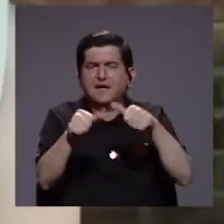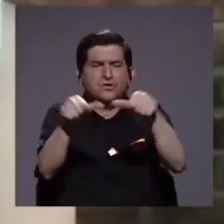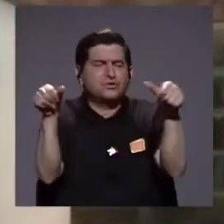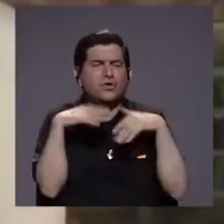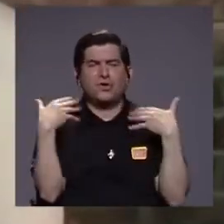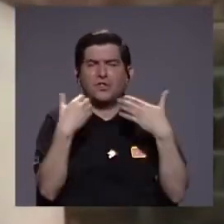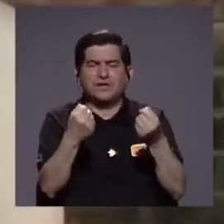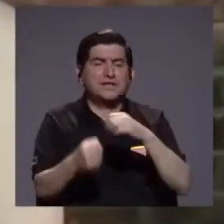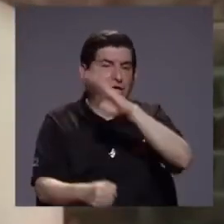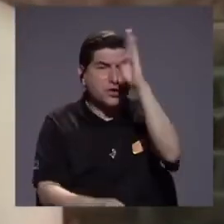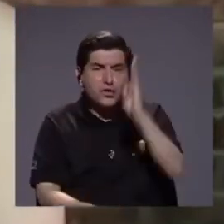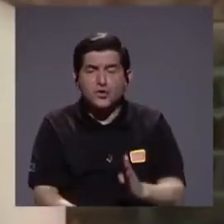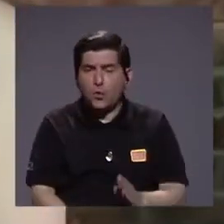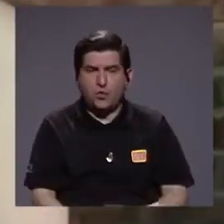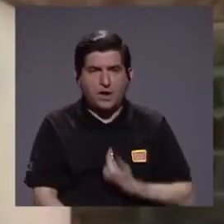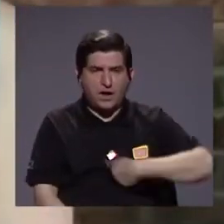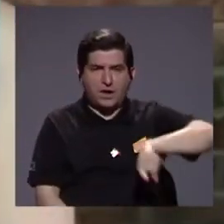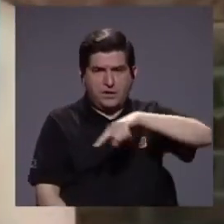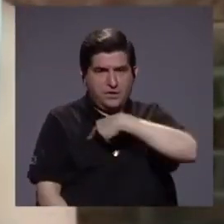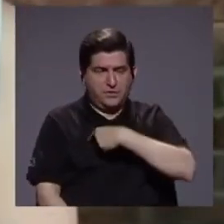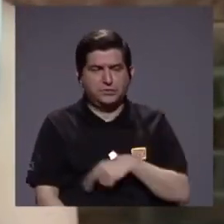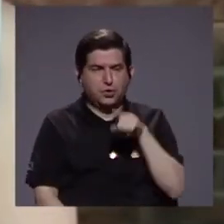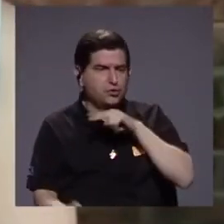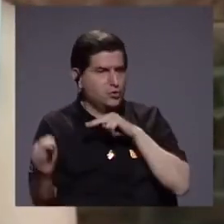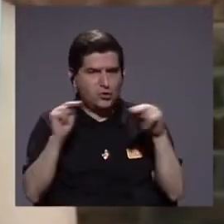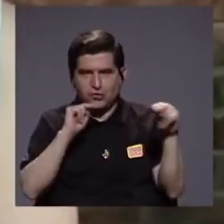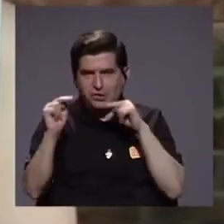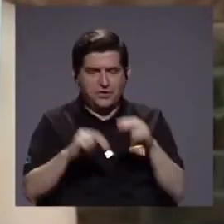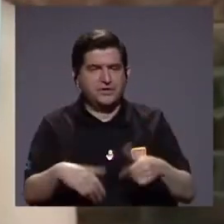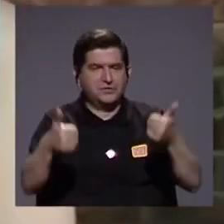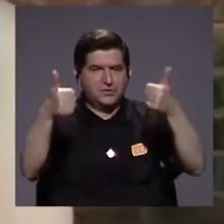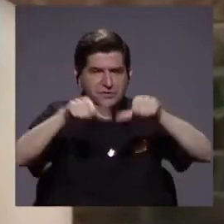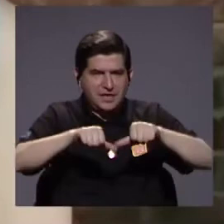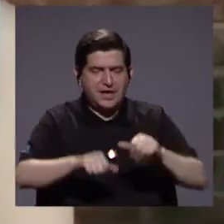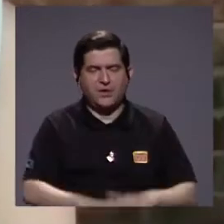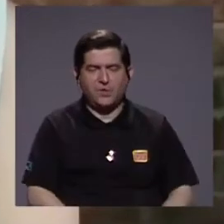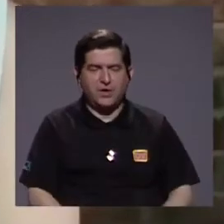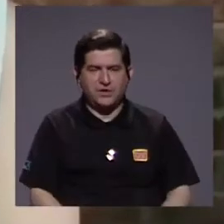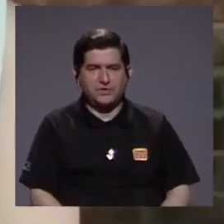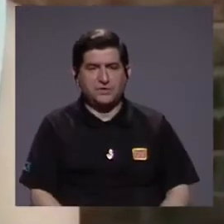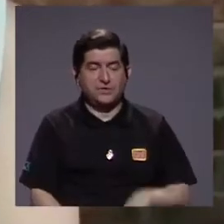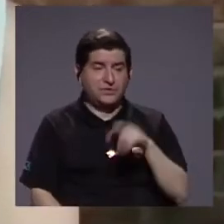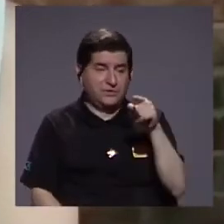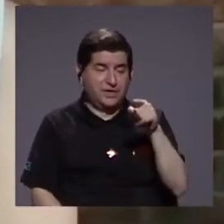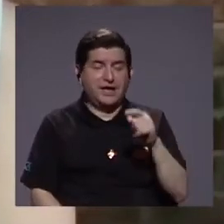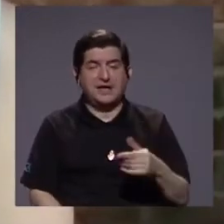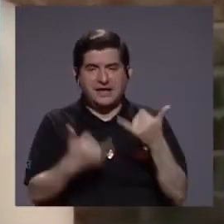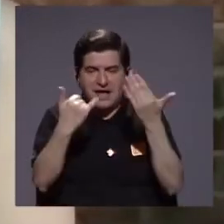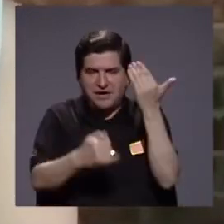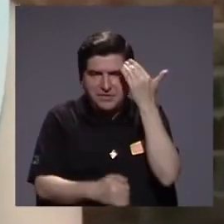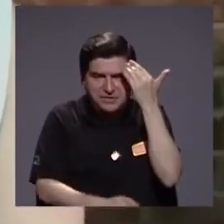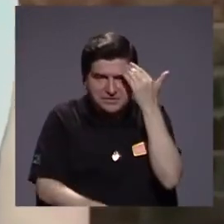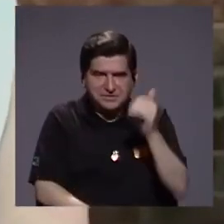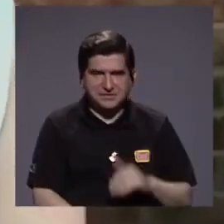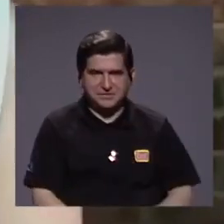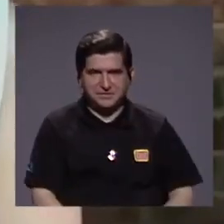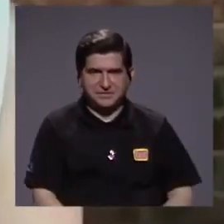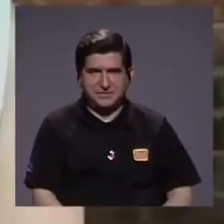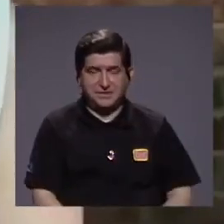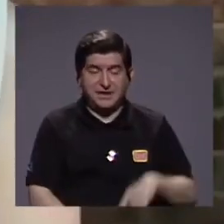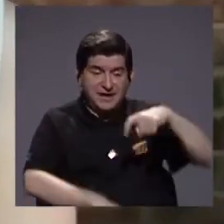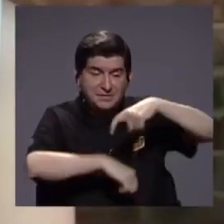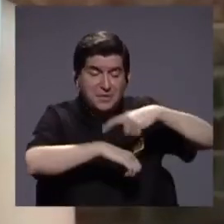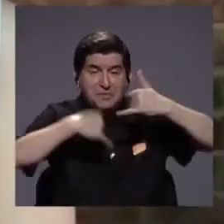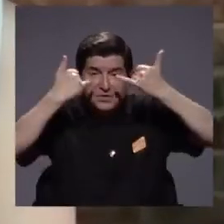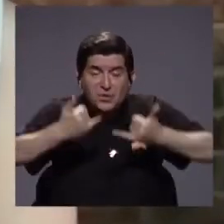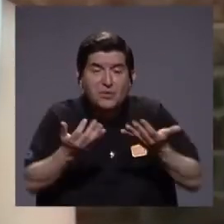salud, nunca estuvimos en esa negociación de los convenios marco que conocemos actualmente. En este momento es